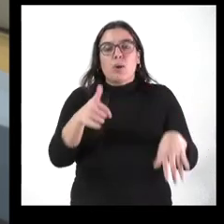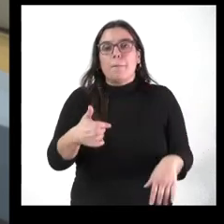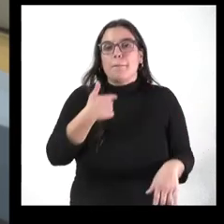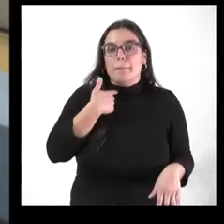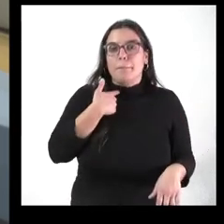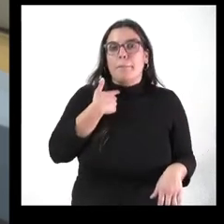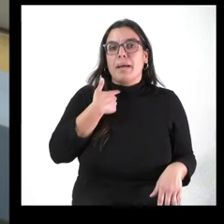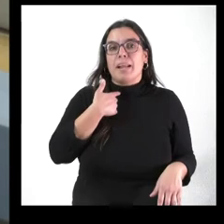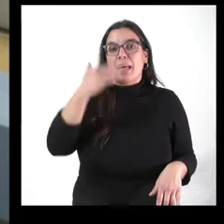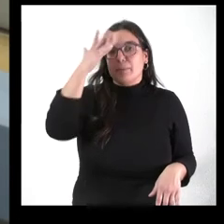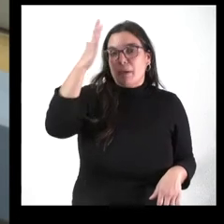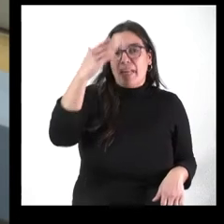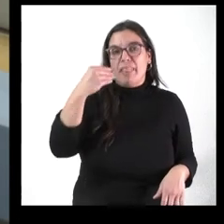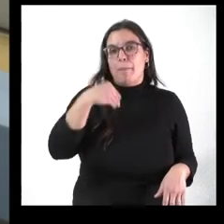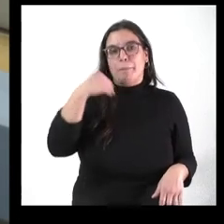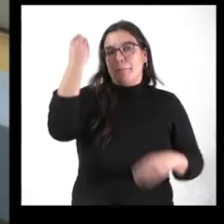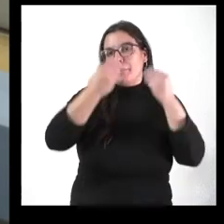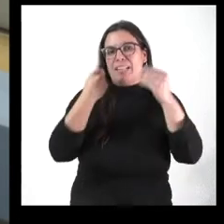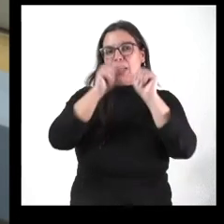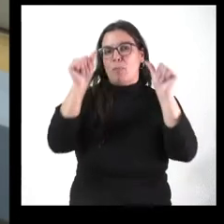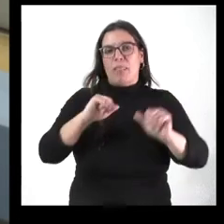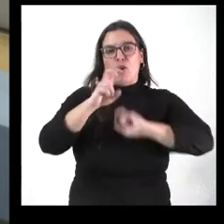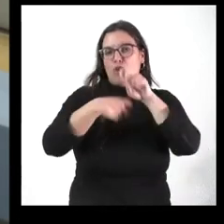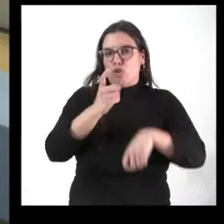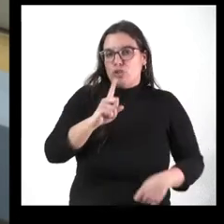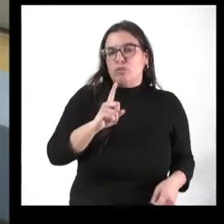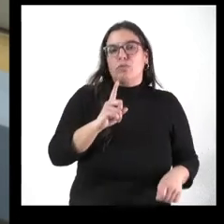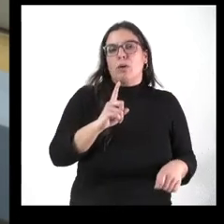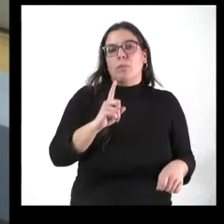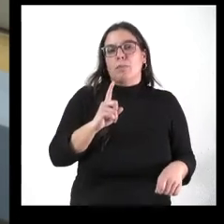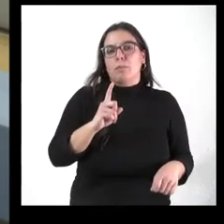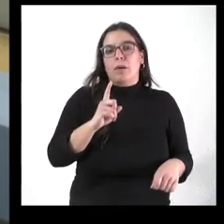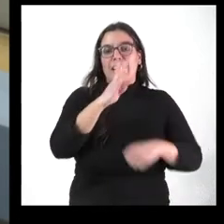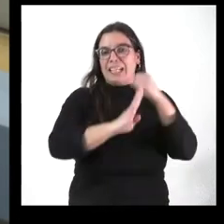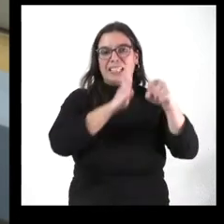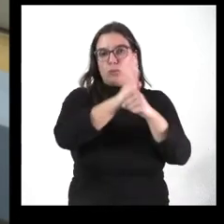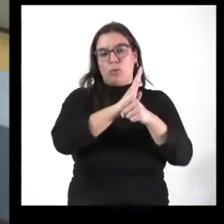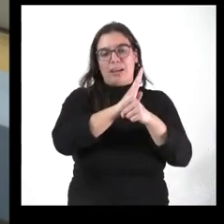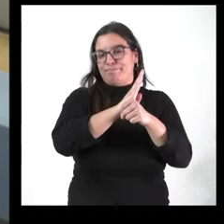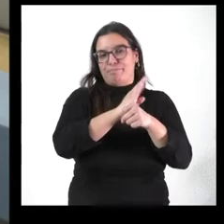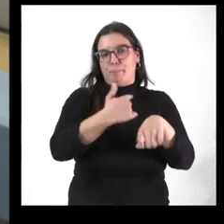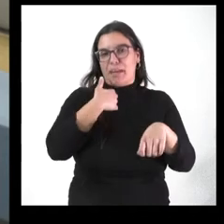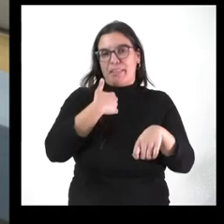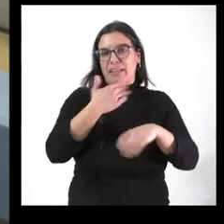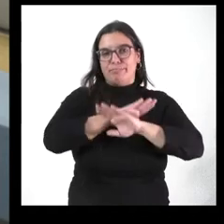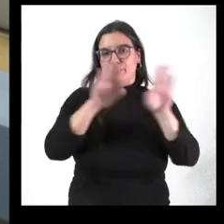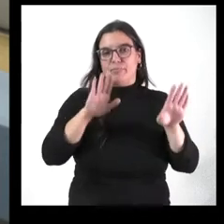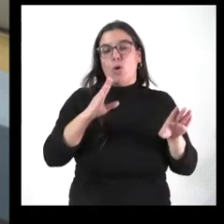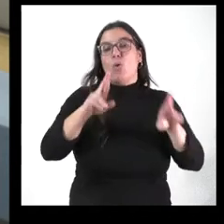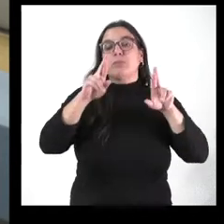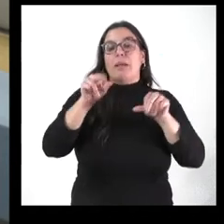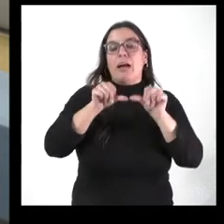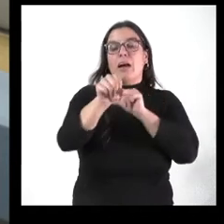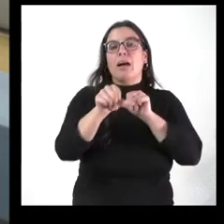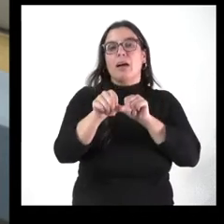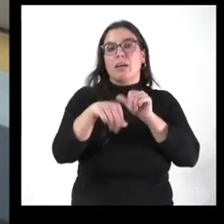la esperanza de que se reforme Este modelo de financiación autonómica al menos en esta legislatura o espera que se avance en lo que queda